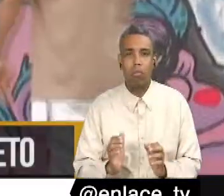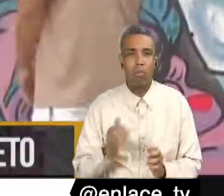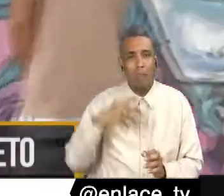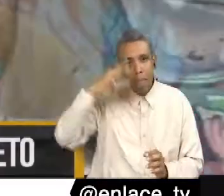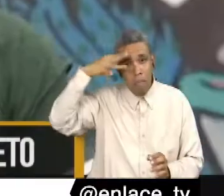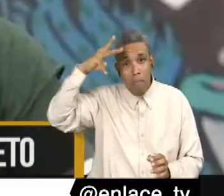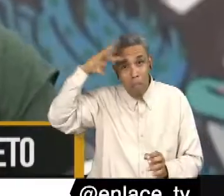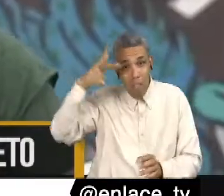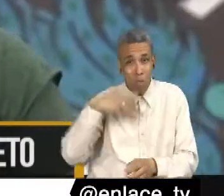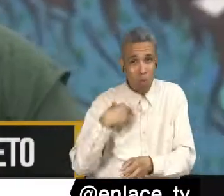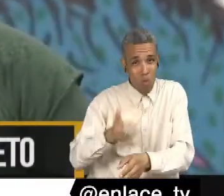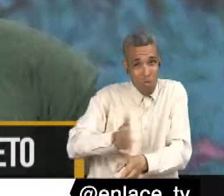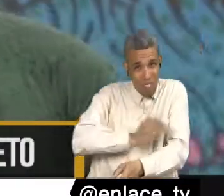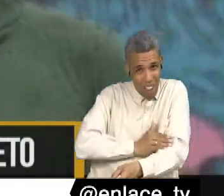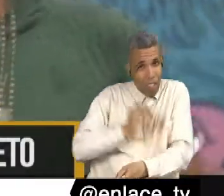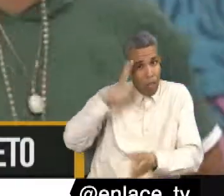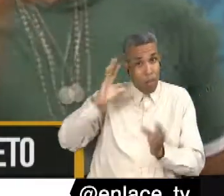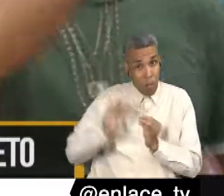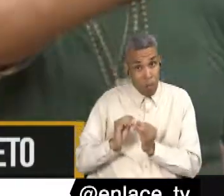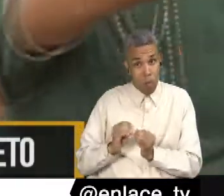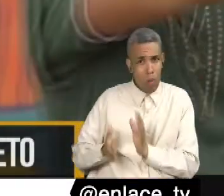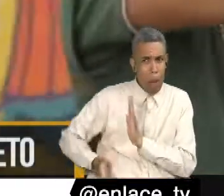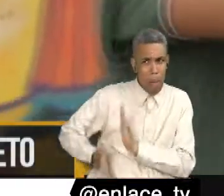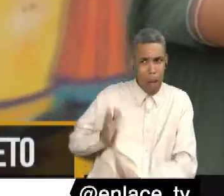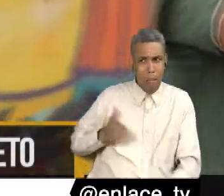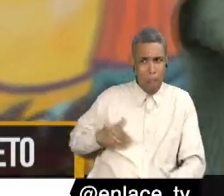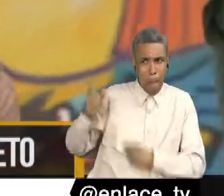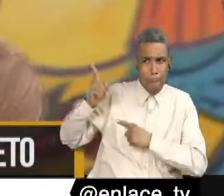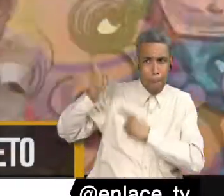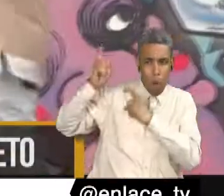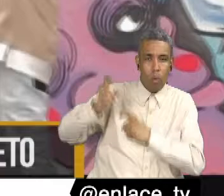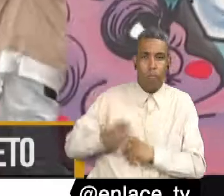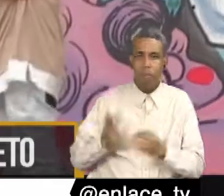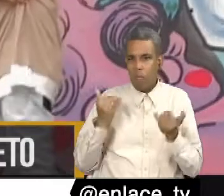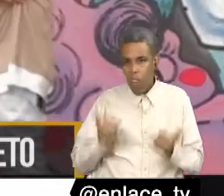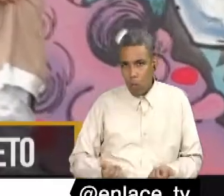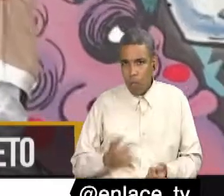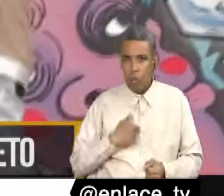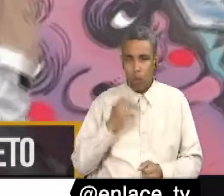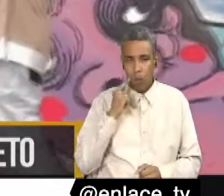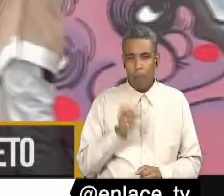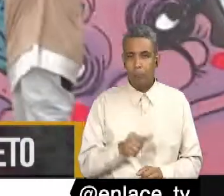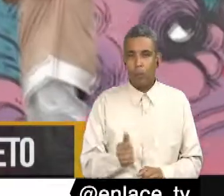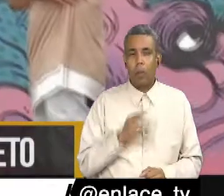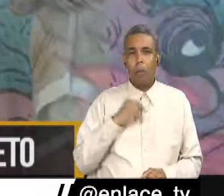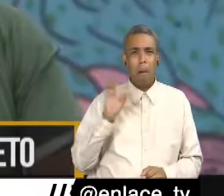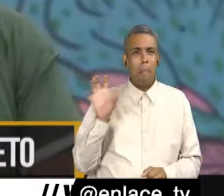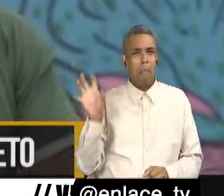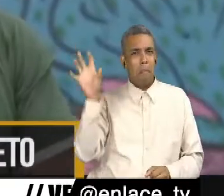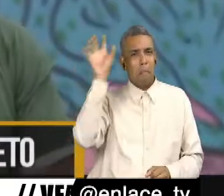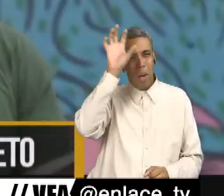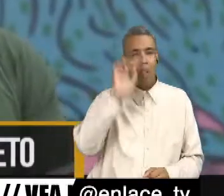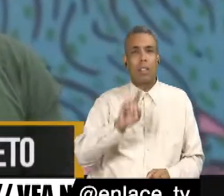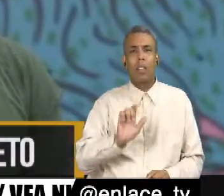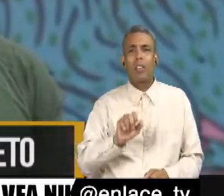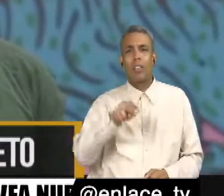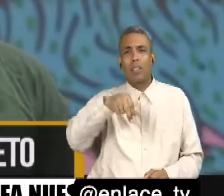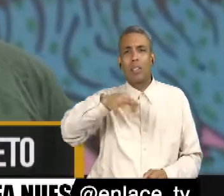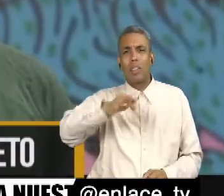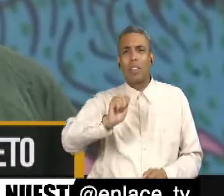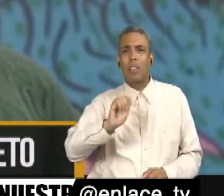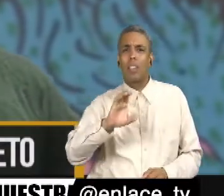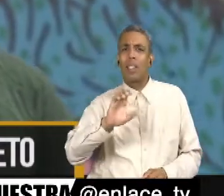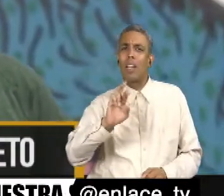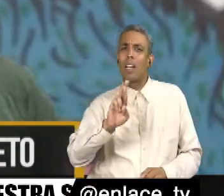México. En este momento yo también ando organizando lo que es Santa Cruz, La Paz, unas ciudades que visitamos